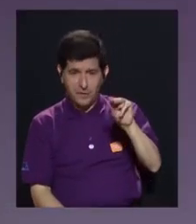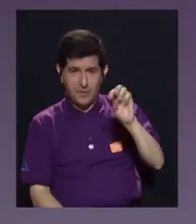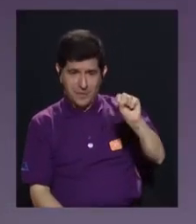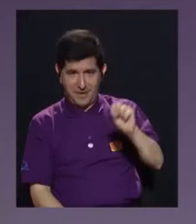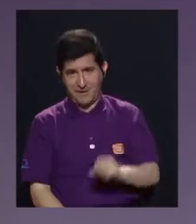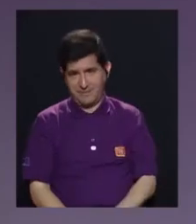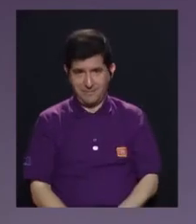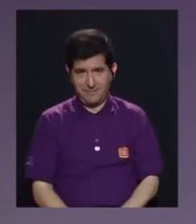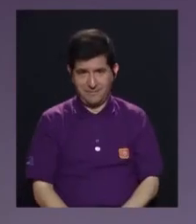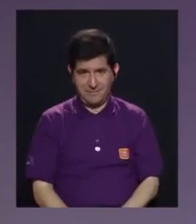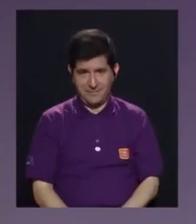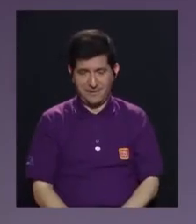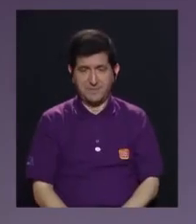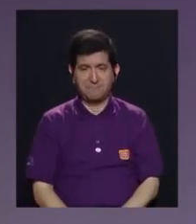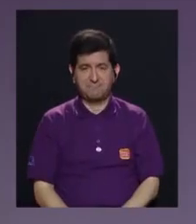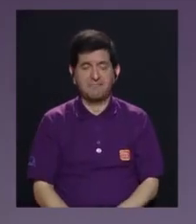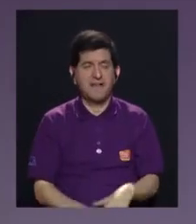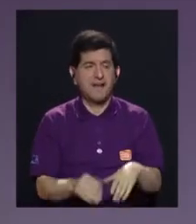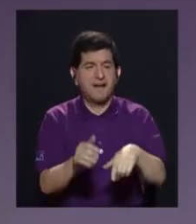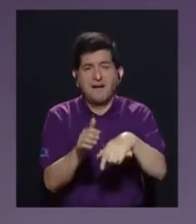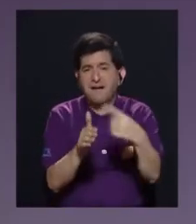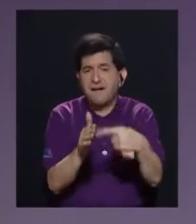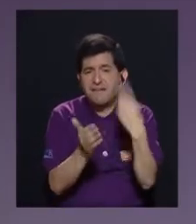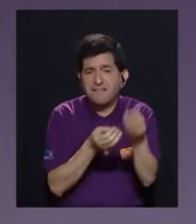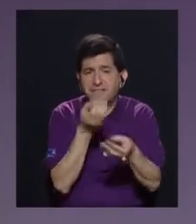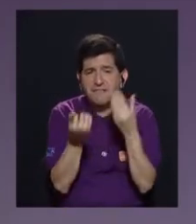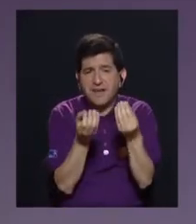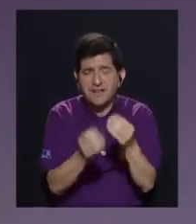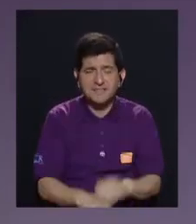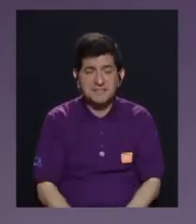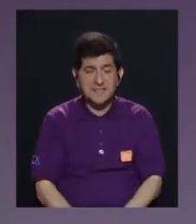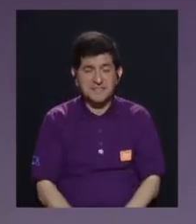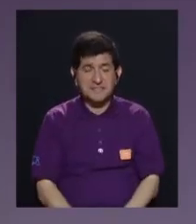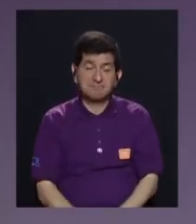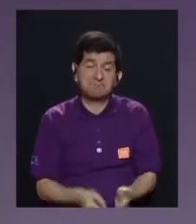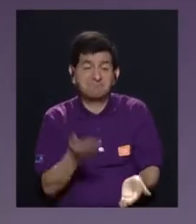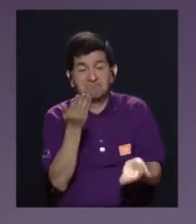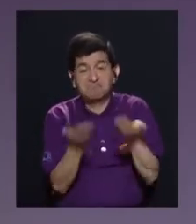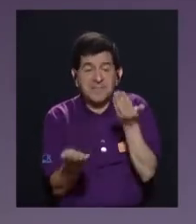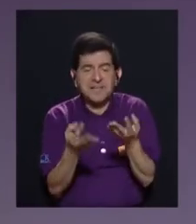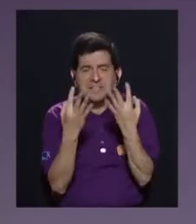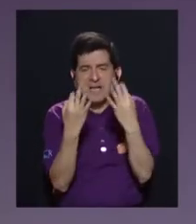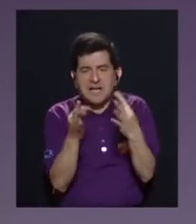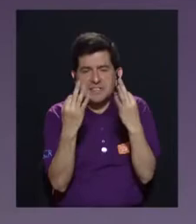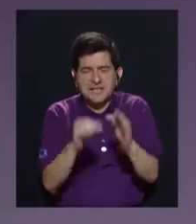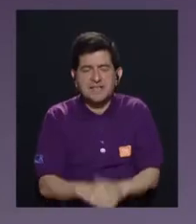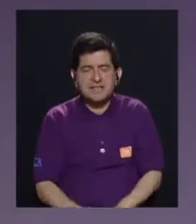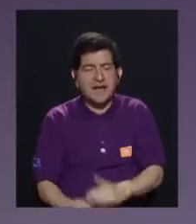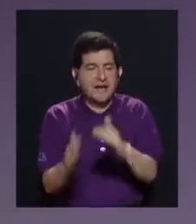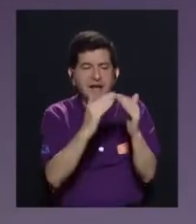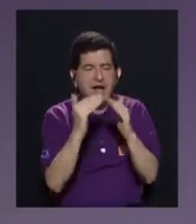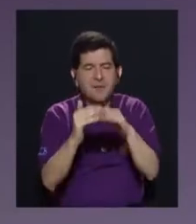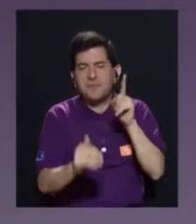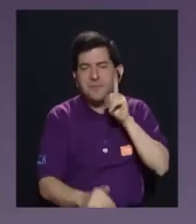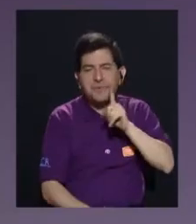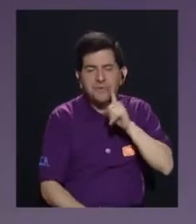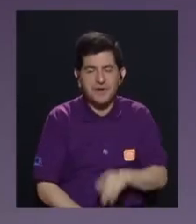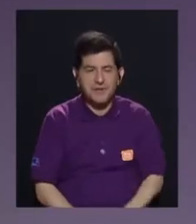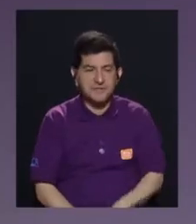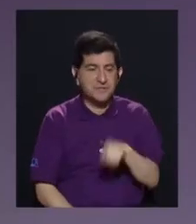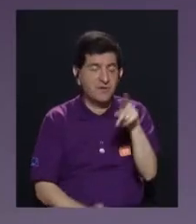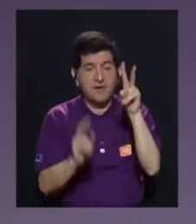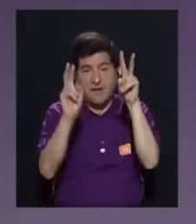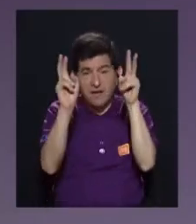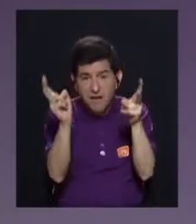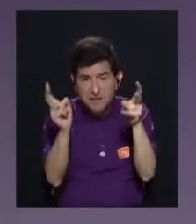sentido muchas de las veces lo que se hace es que de manera tendenciosa para engañar a la población se colocan estos